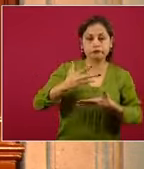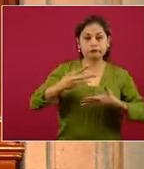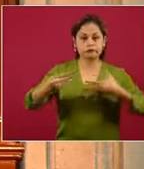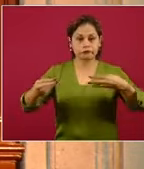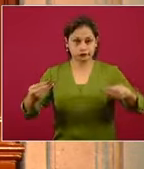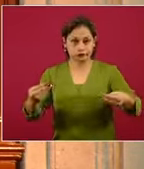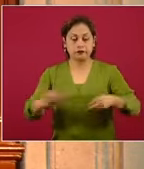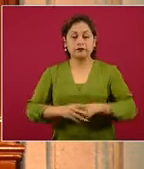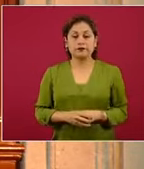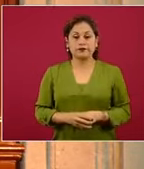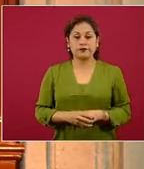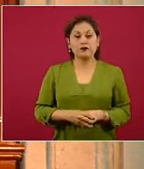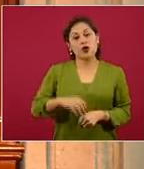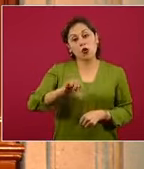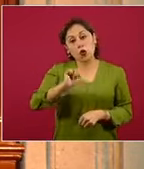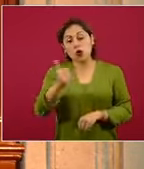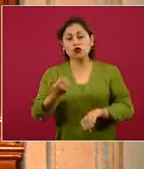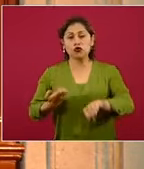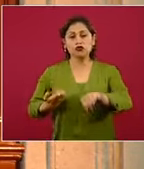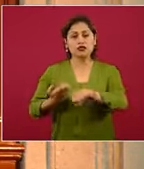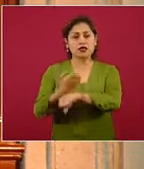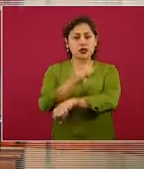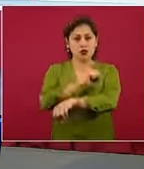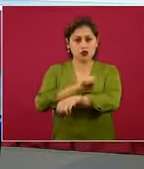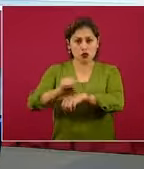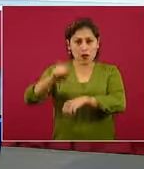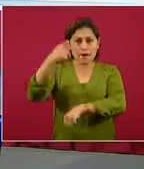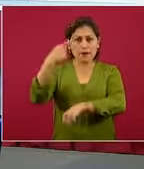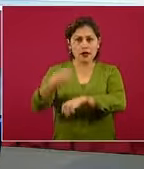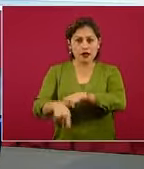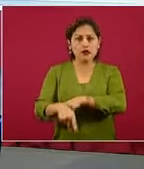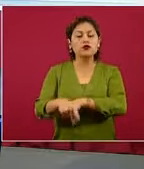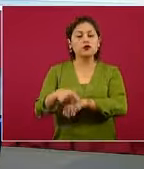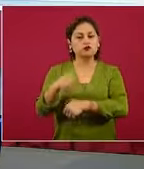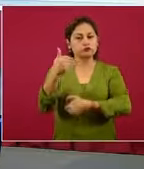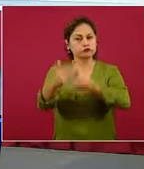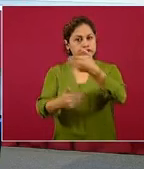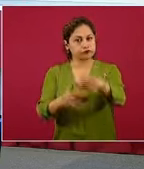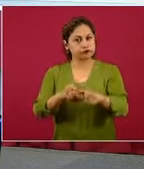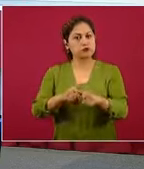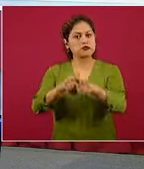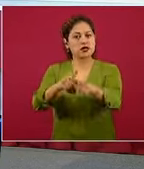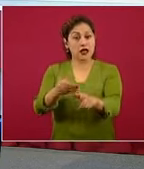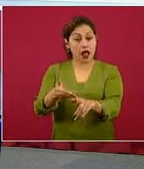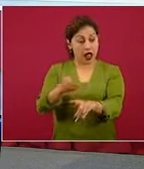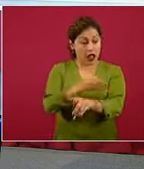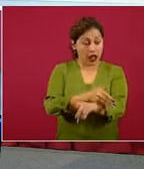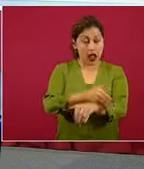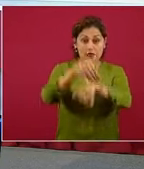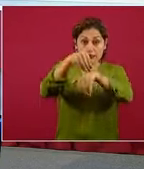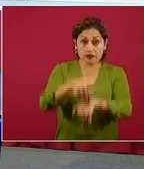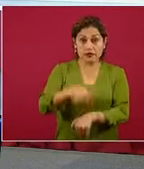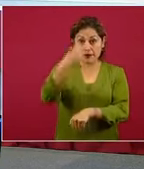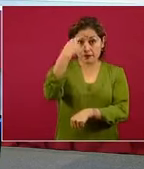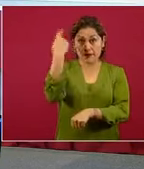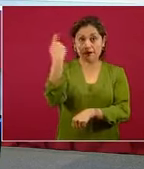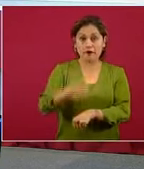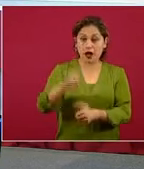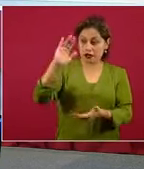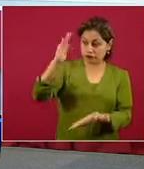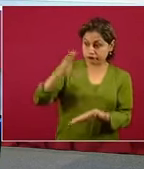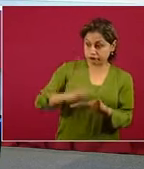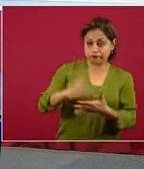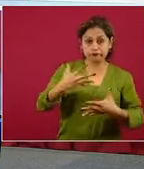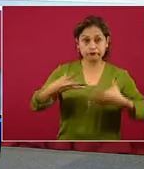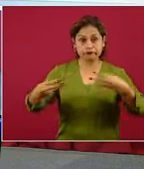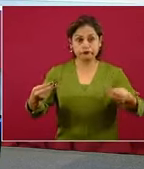riesgo a mantener las acciones que en su momento precisamente contribuyeron y les ayudaron a obtener esos